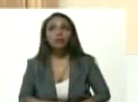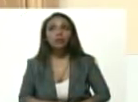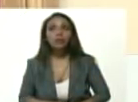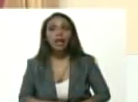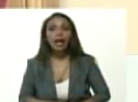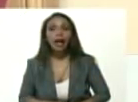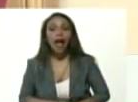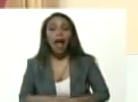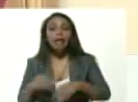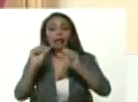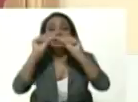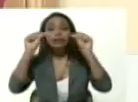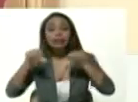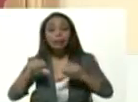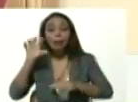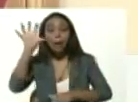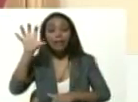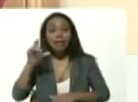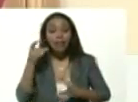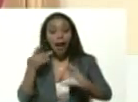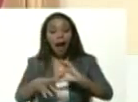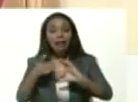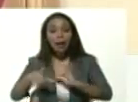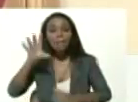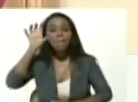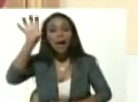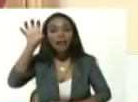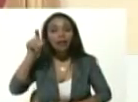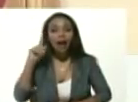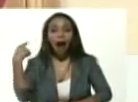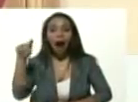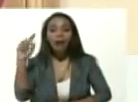sistema patria, el sistema de carné de la patria que tiene Venezuela,